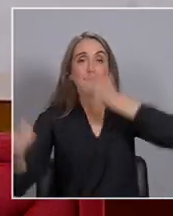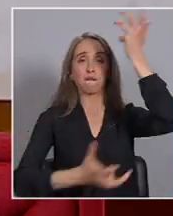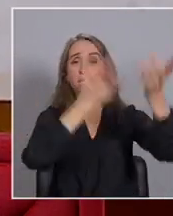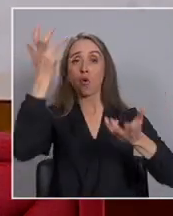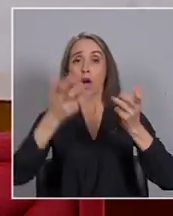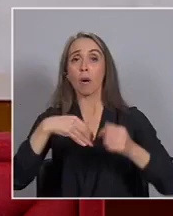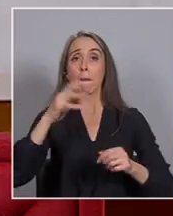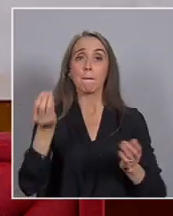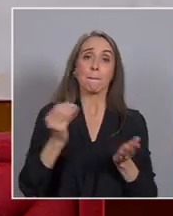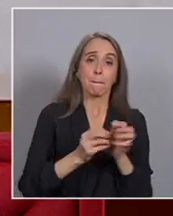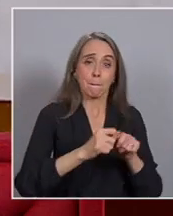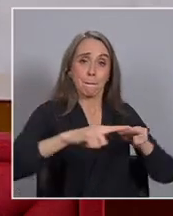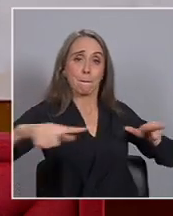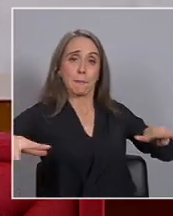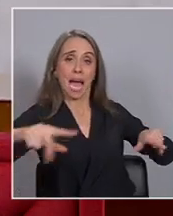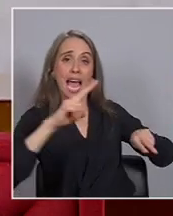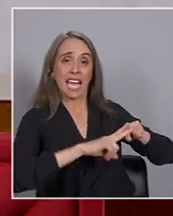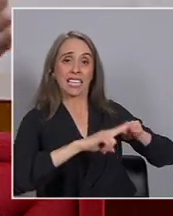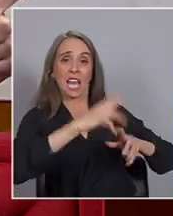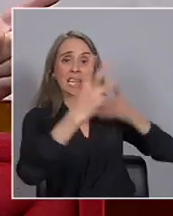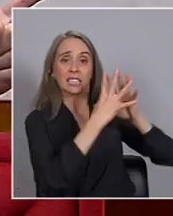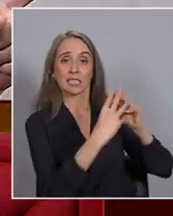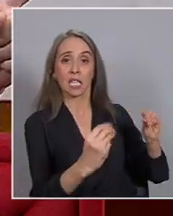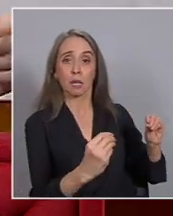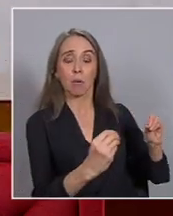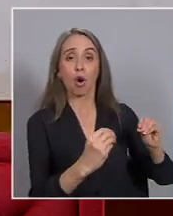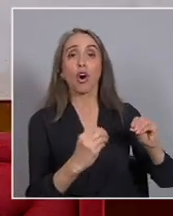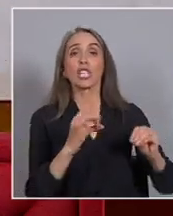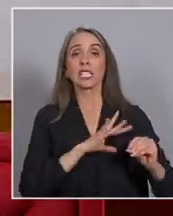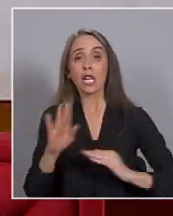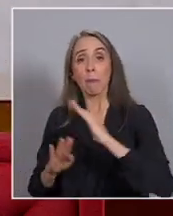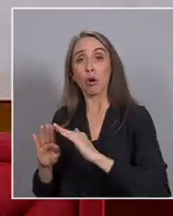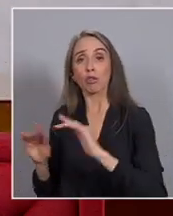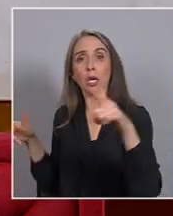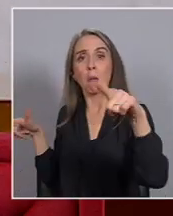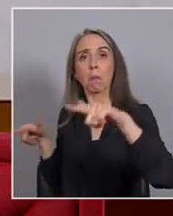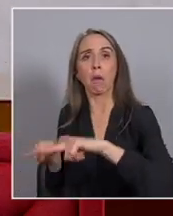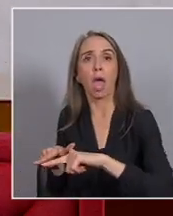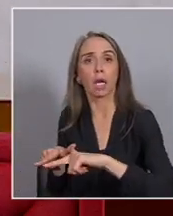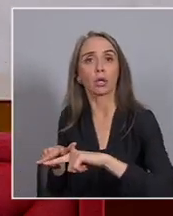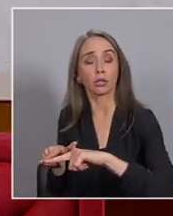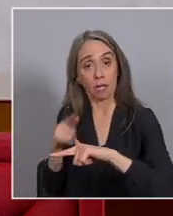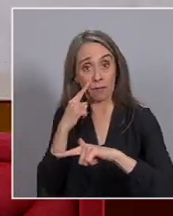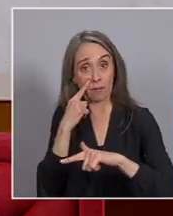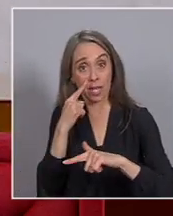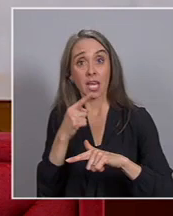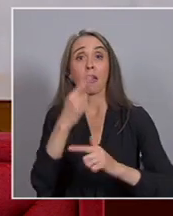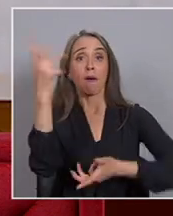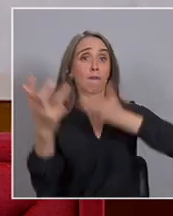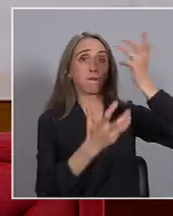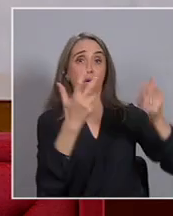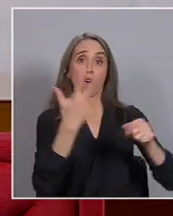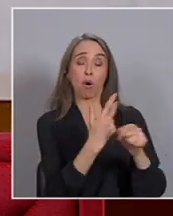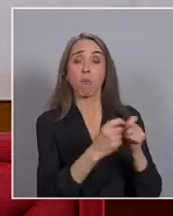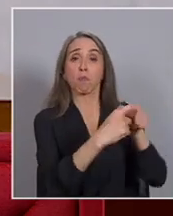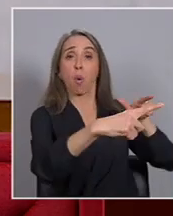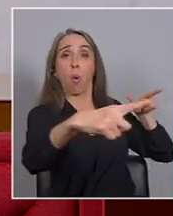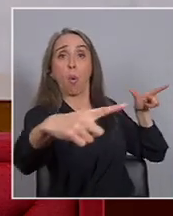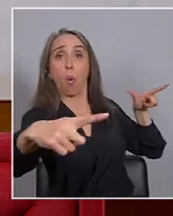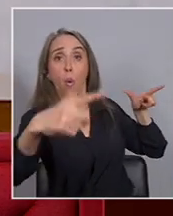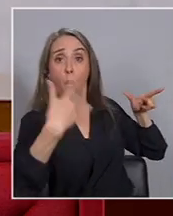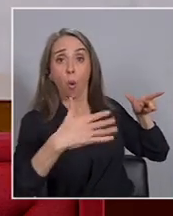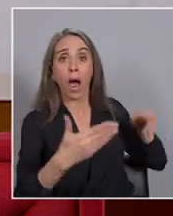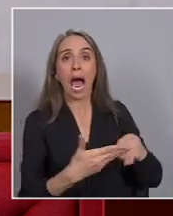más hectáreas de las que hemos sido capaces de proteger. Esa es la dimensión de estas tragedias. Por eso es